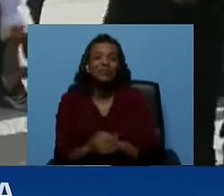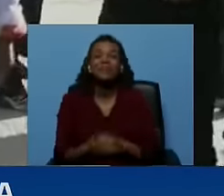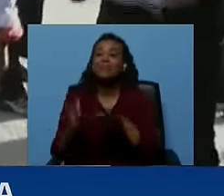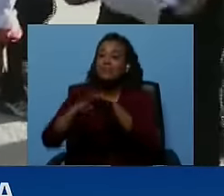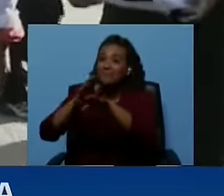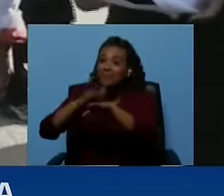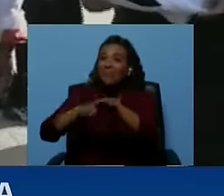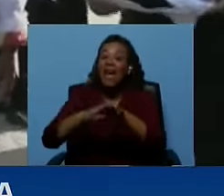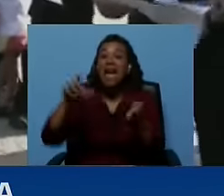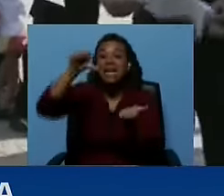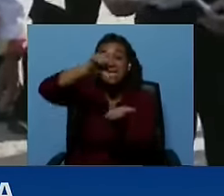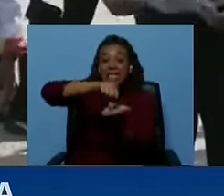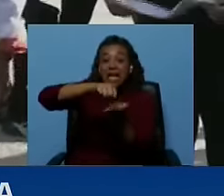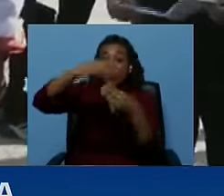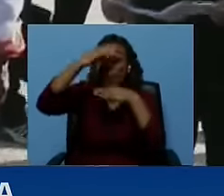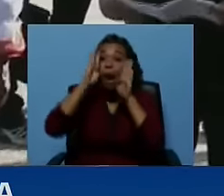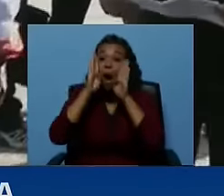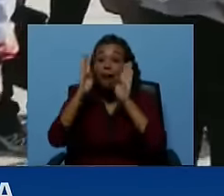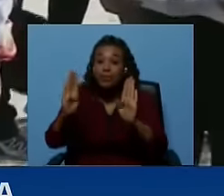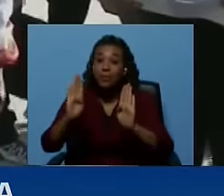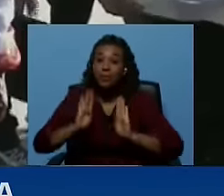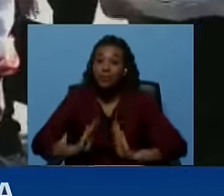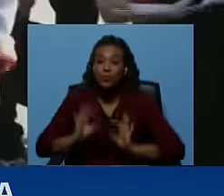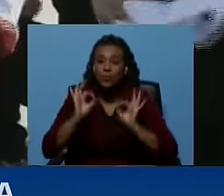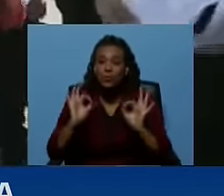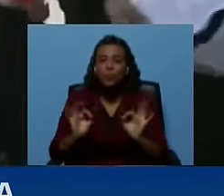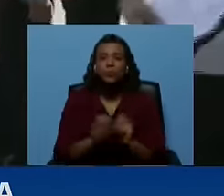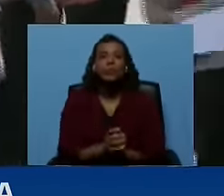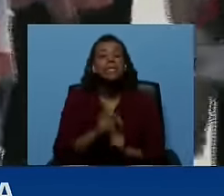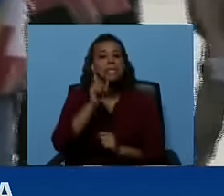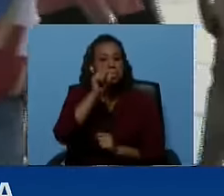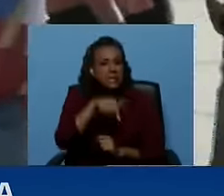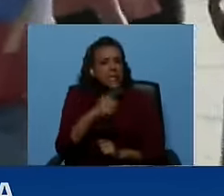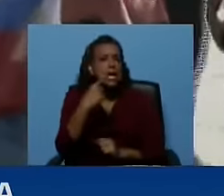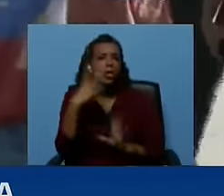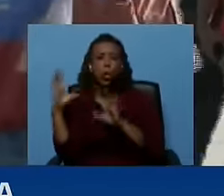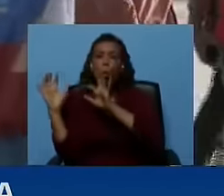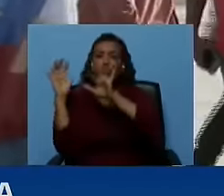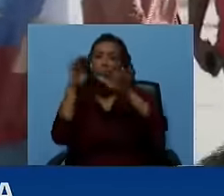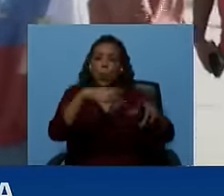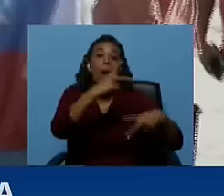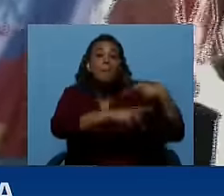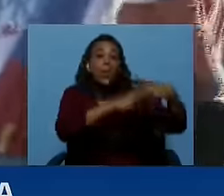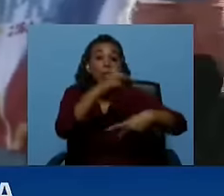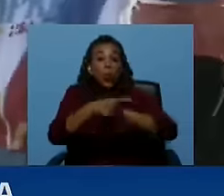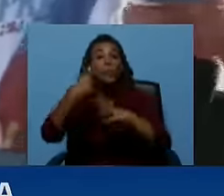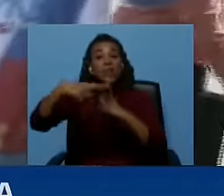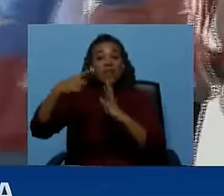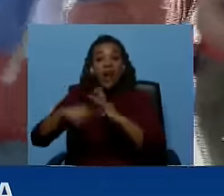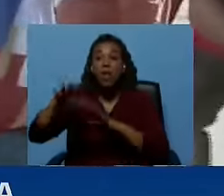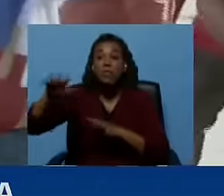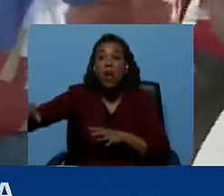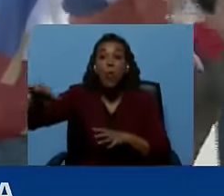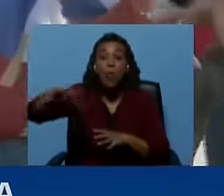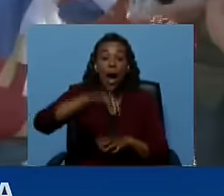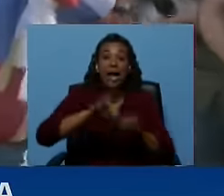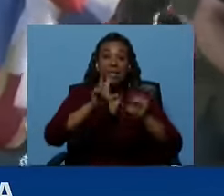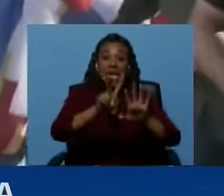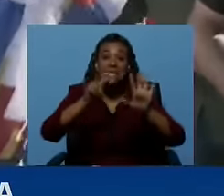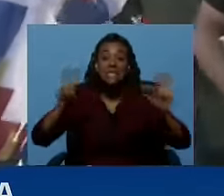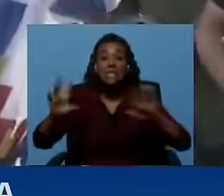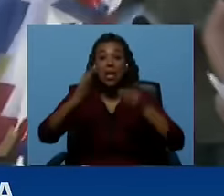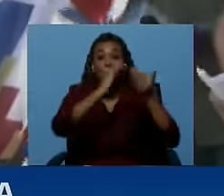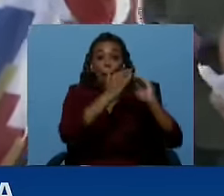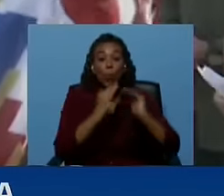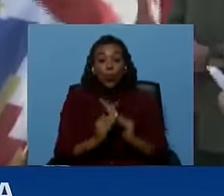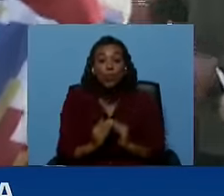este es el centro de acopio sí presidente aquí donde vienen cada uno de los productores de diferentes sectores de los 17 comunidades que